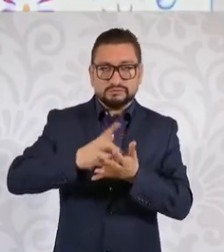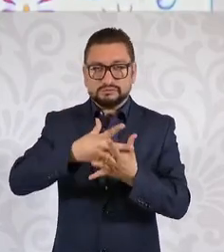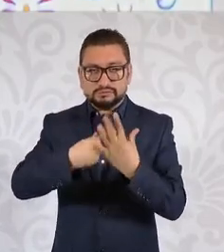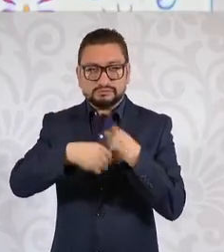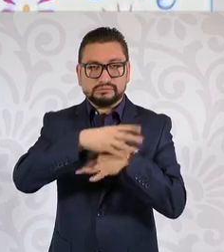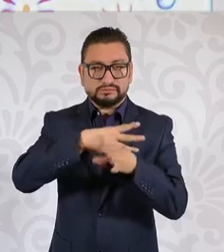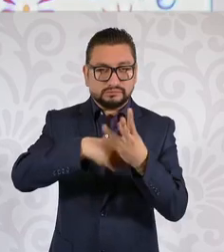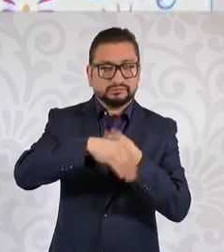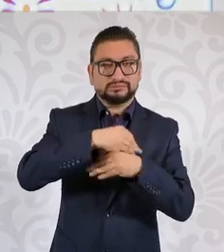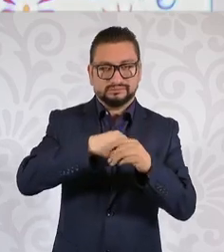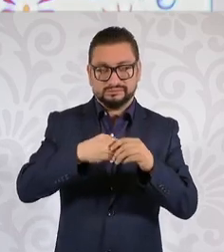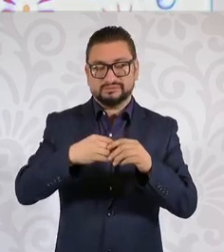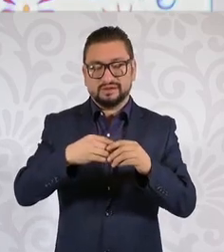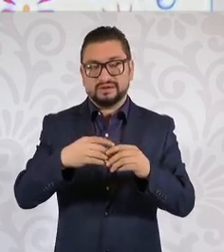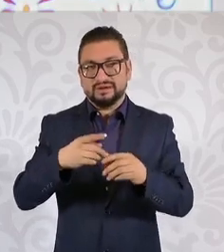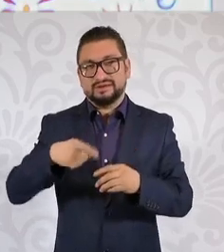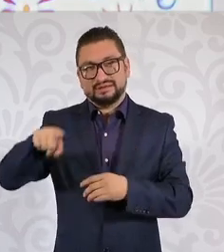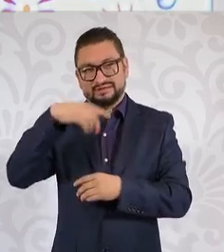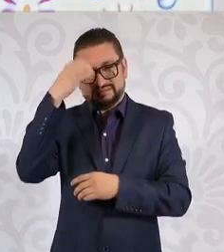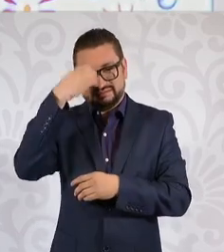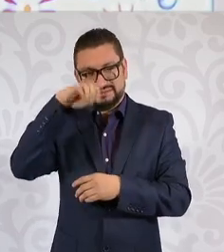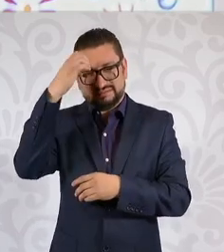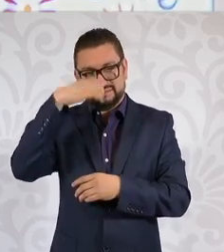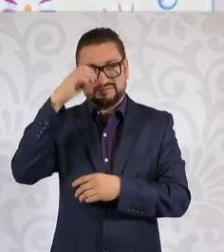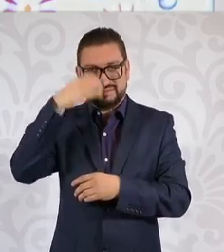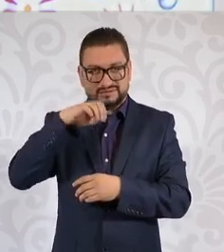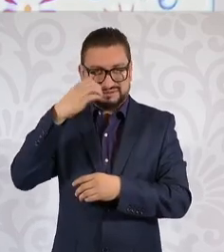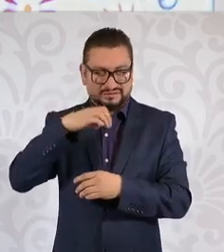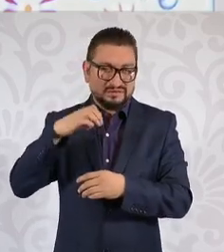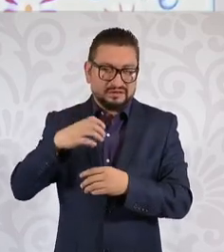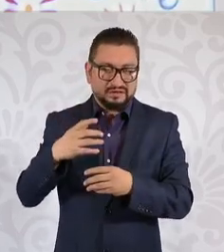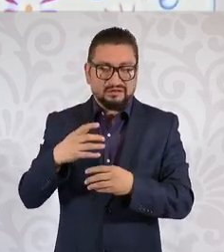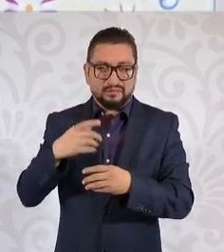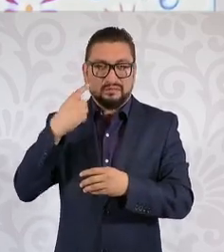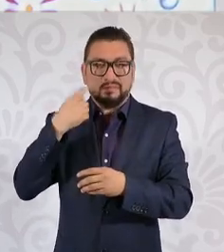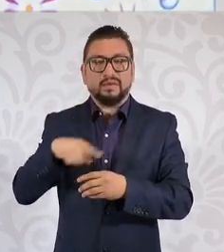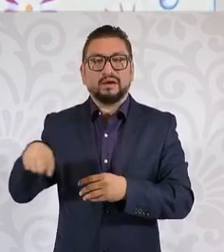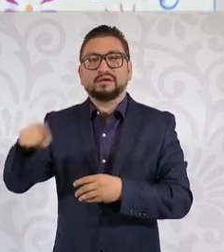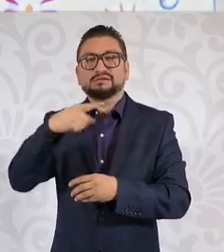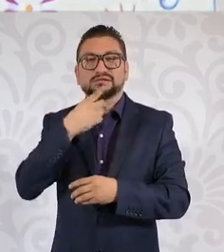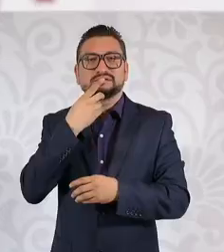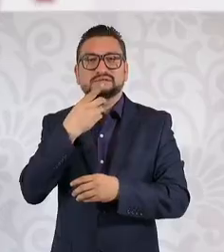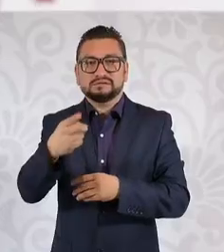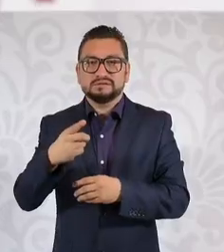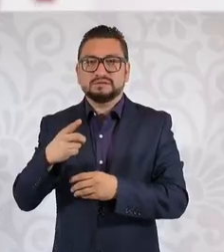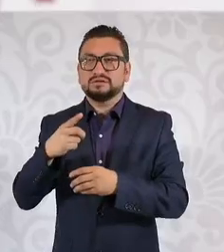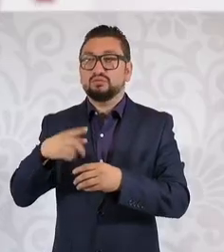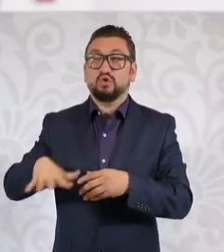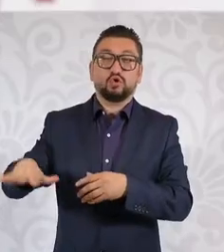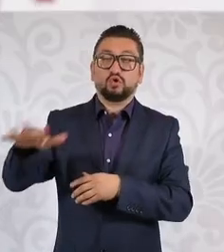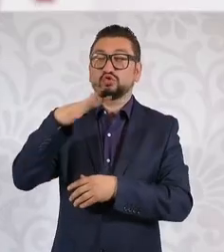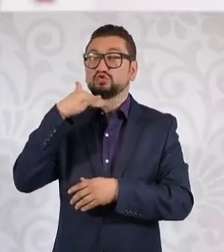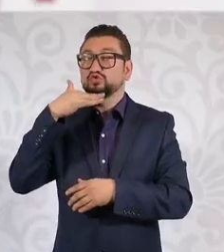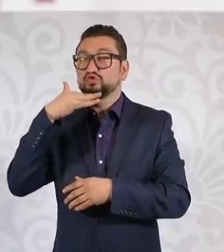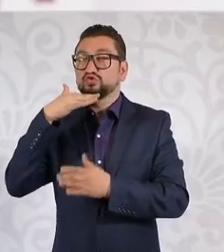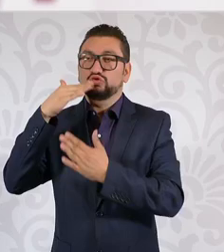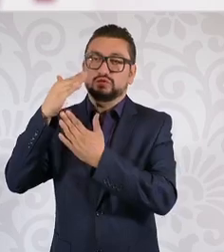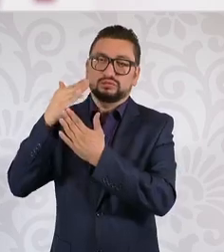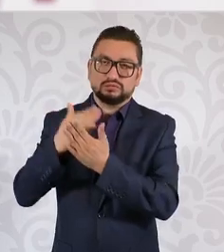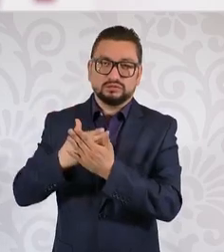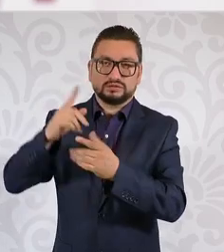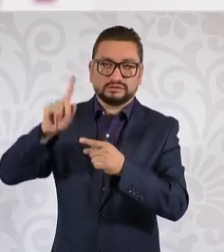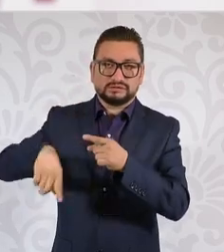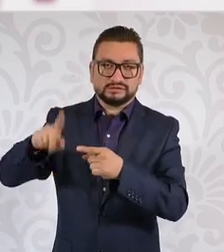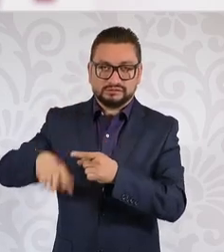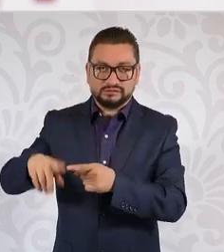llaman los expertos, quitándole pasivos. Entonces, le estás descontaminando y convirtiéndolo